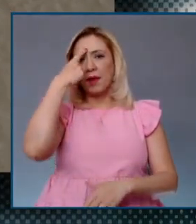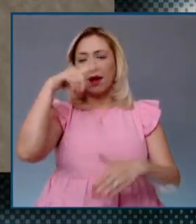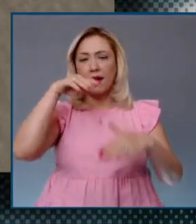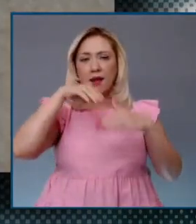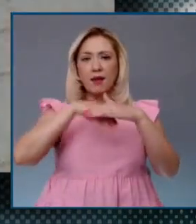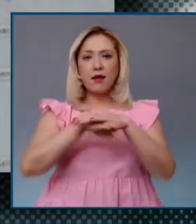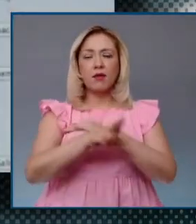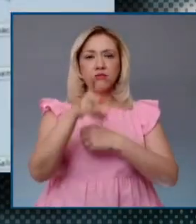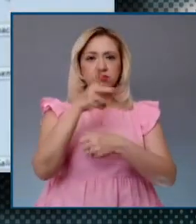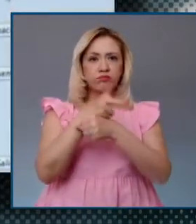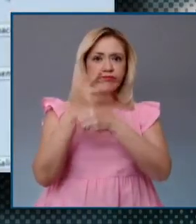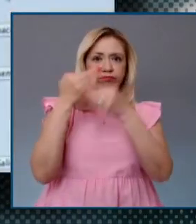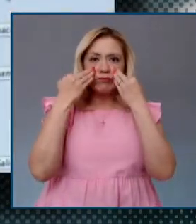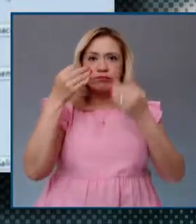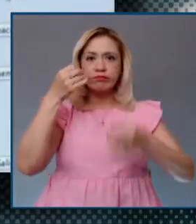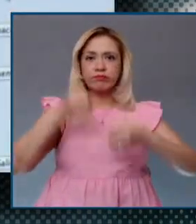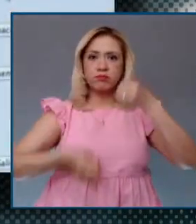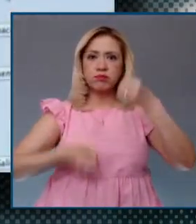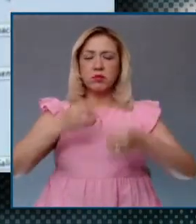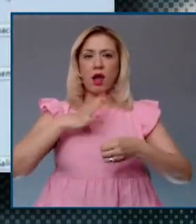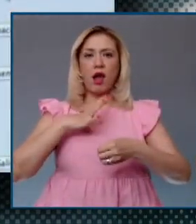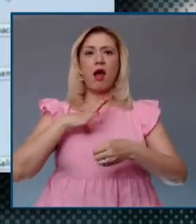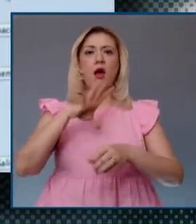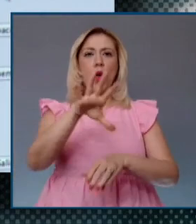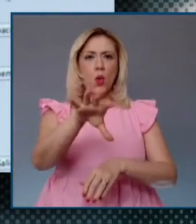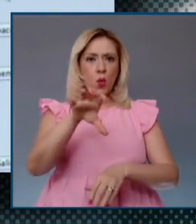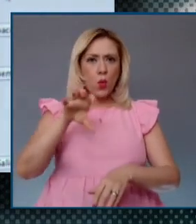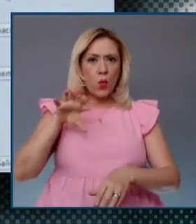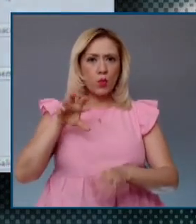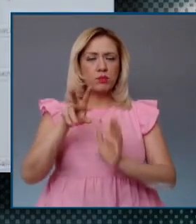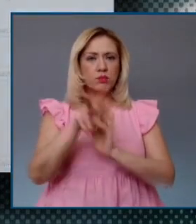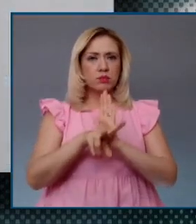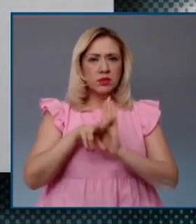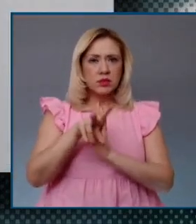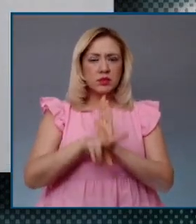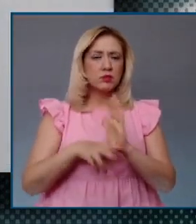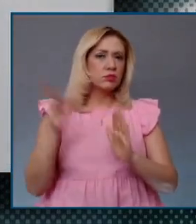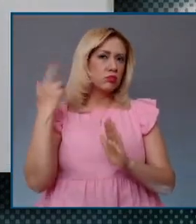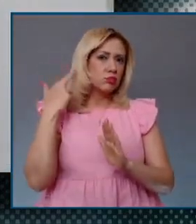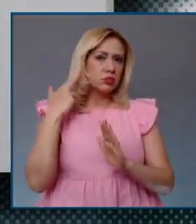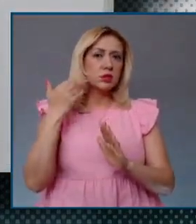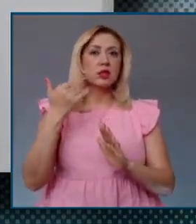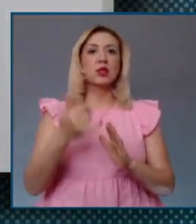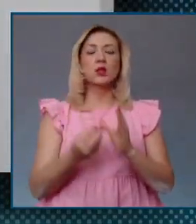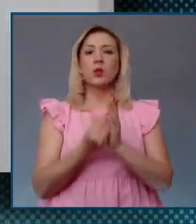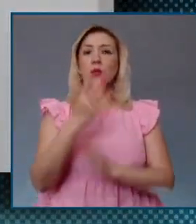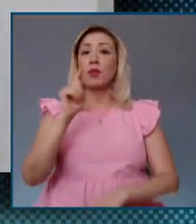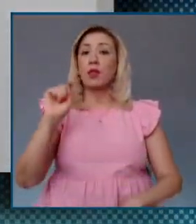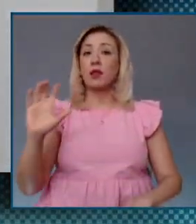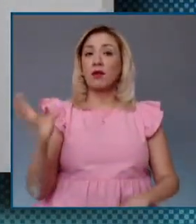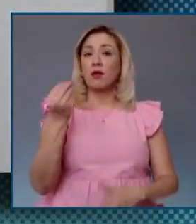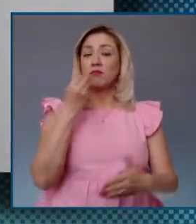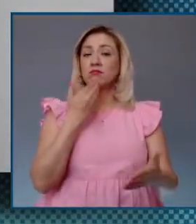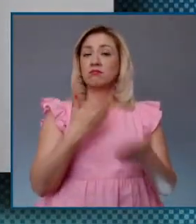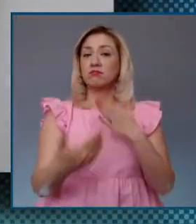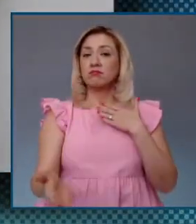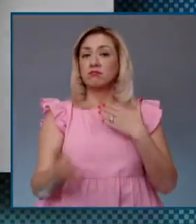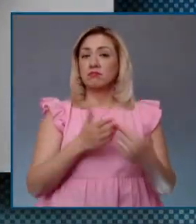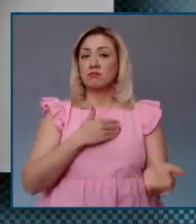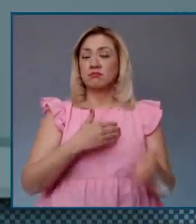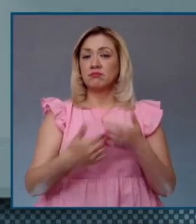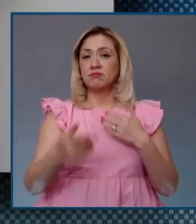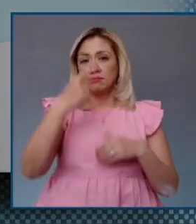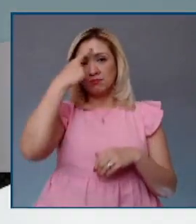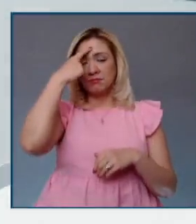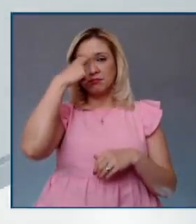de grabación de audio y video, así como equipamiento especial y tecnología de nueva generación para el tratamiento de cada